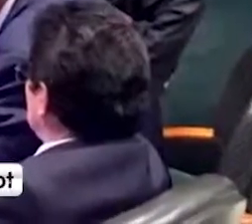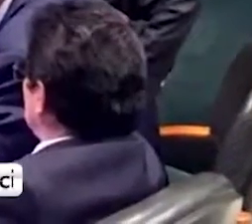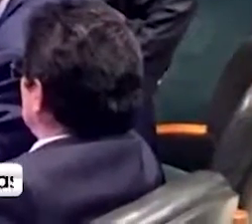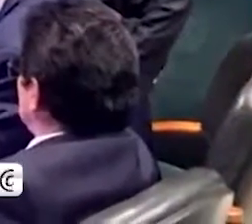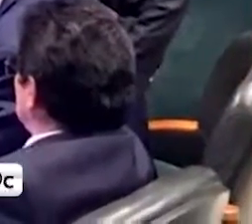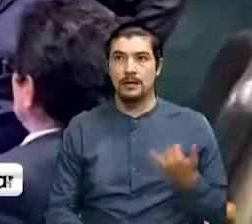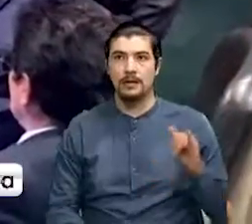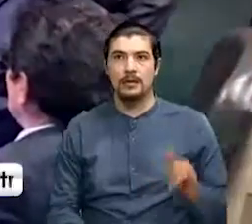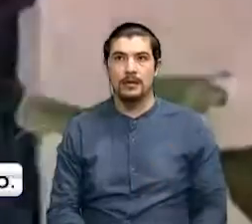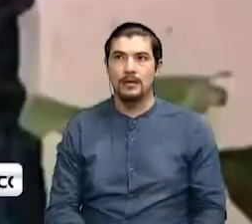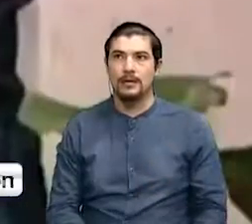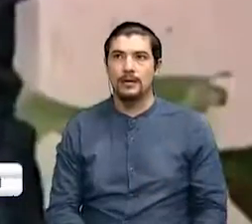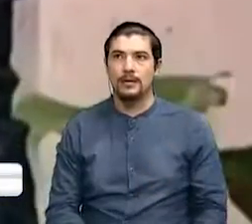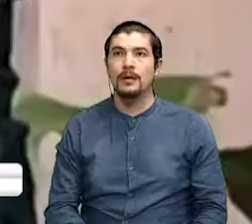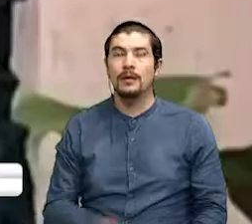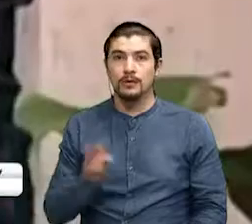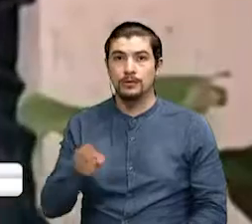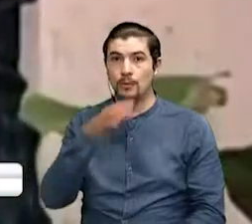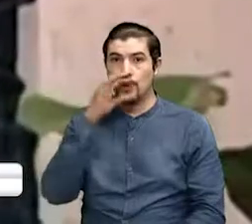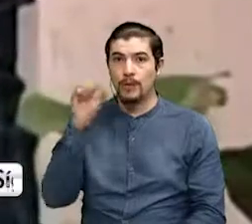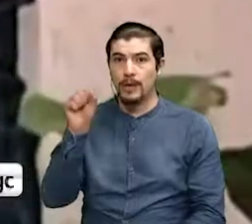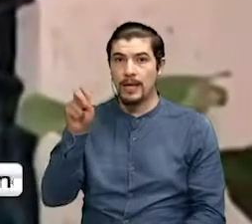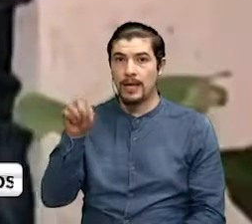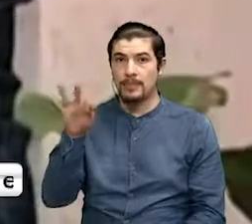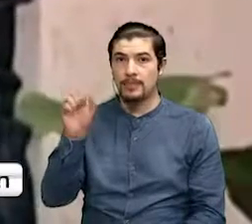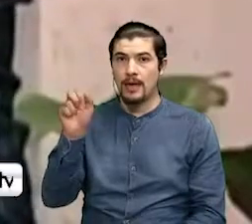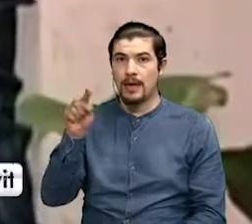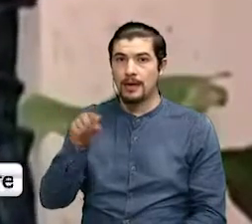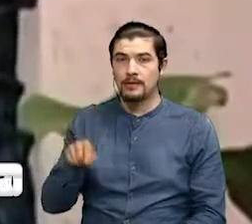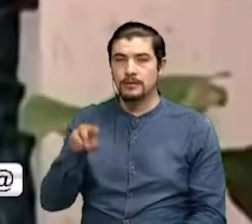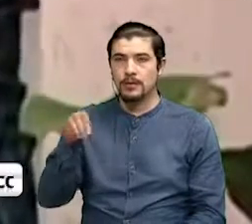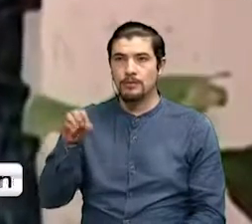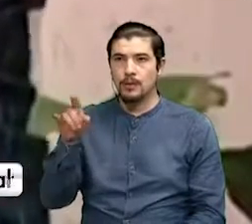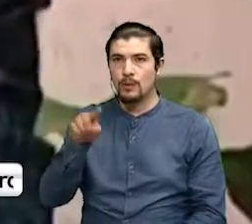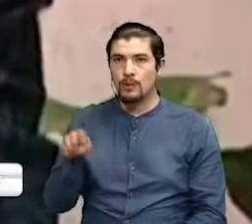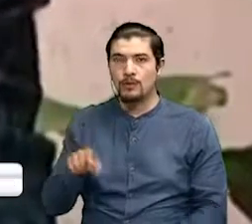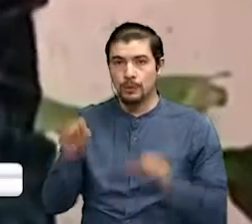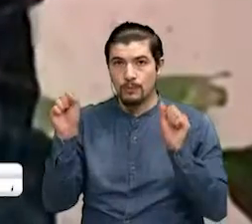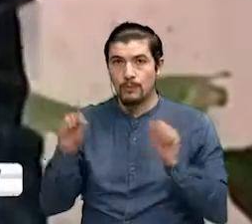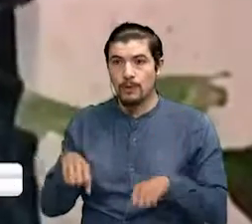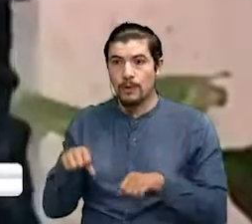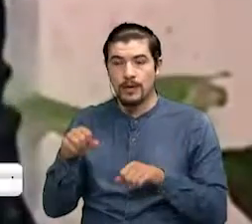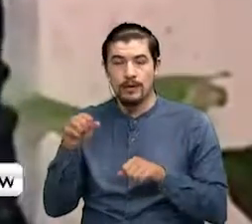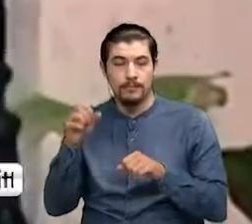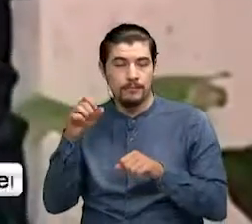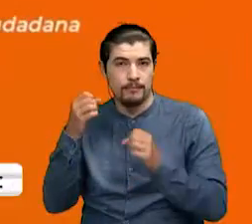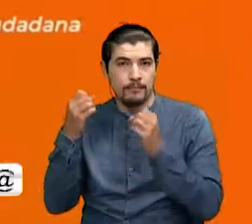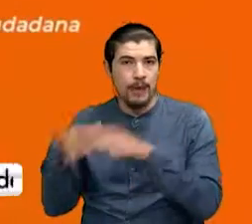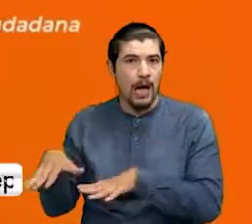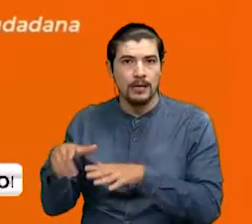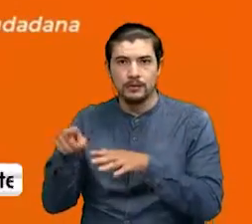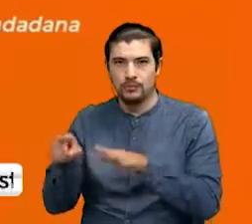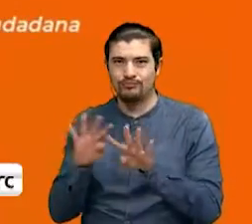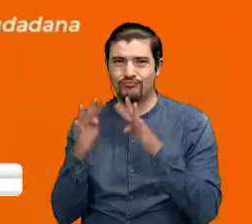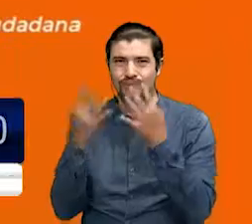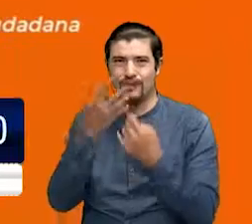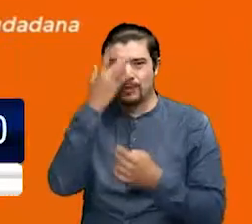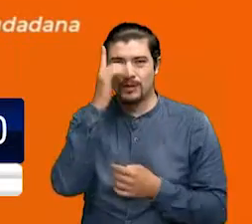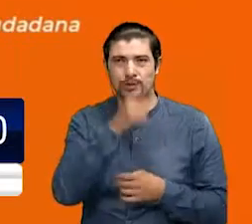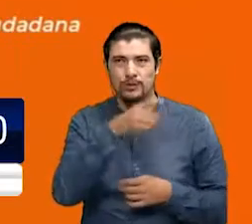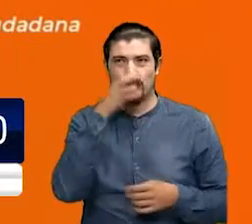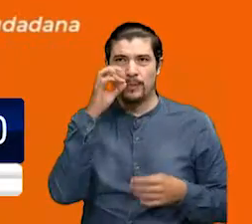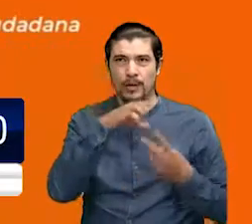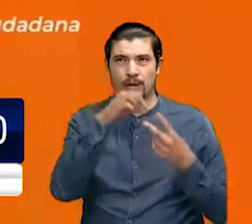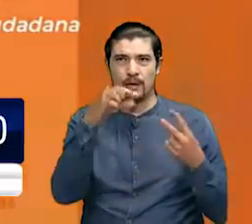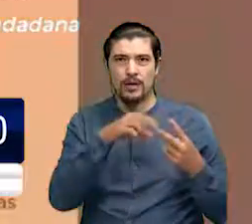El senador electo Antanas Mockus podría perder su curul al conocerse que fue presidente de Corpovisionarios, corporación que suscribió un contrato